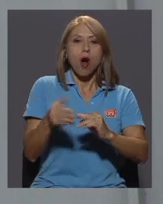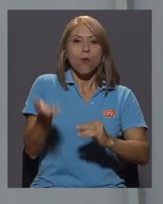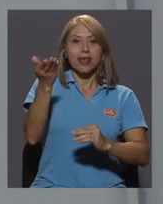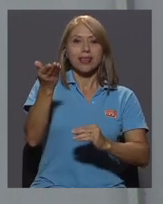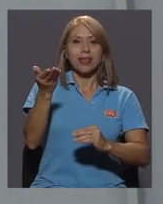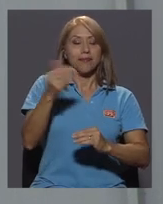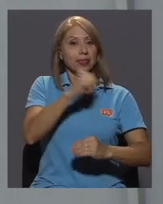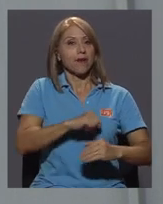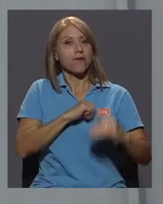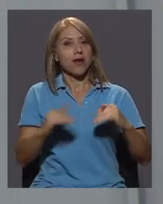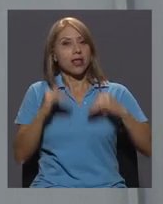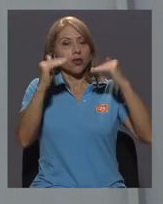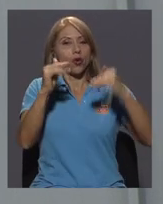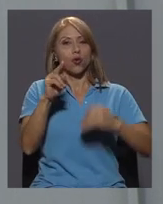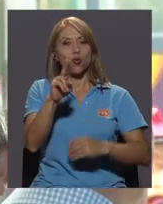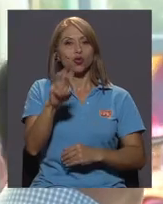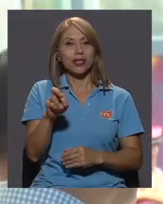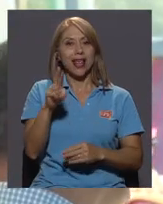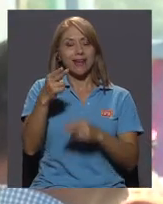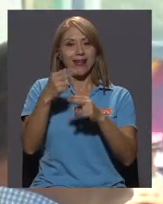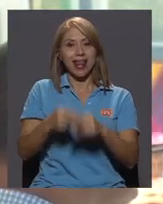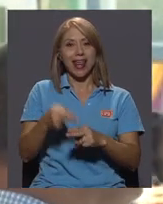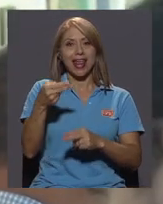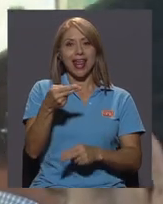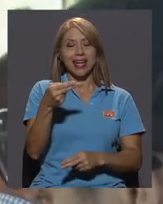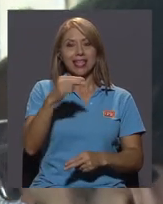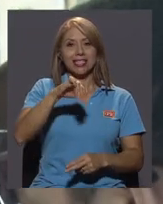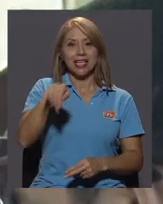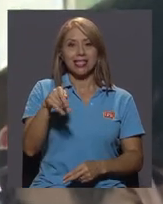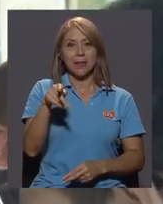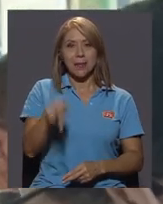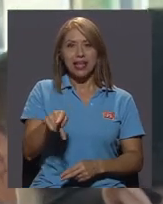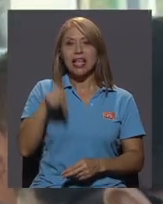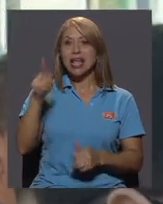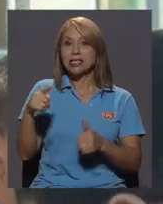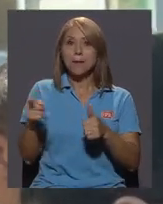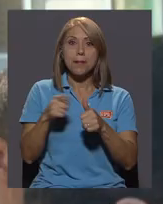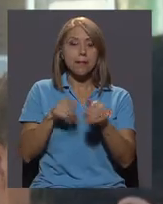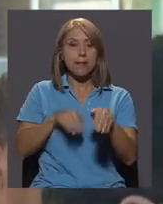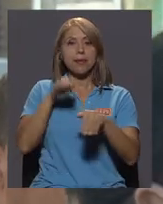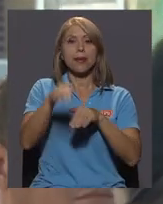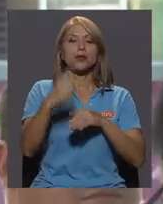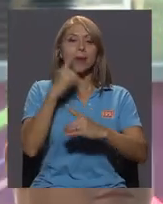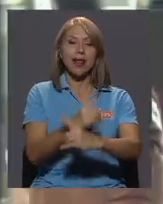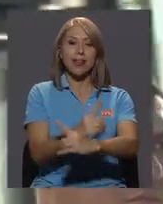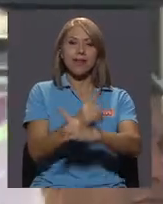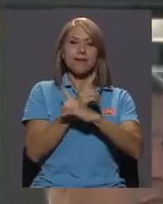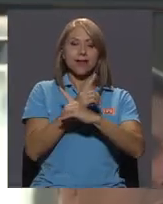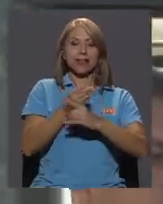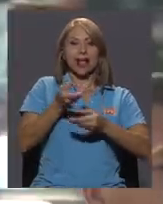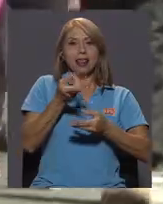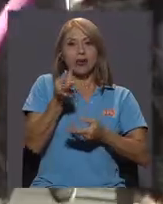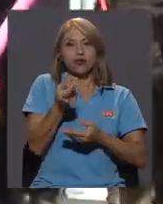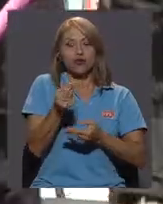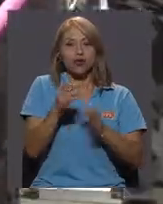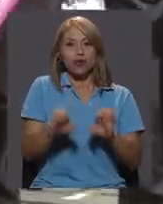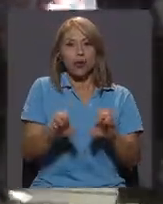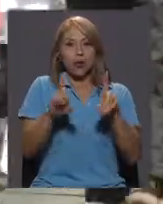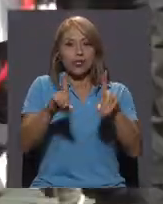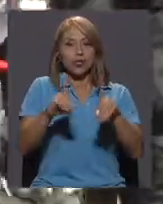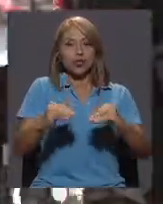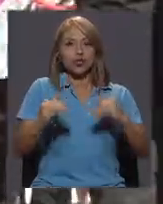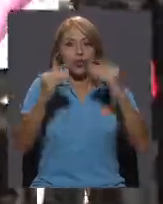jensen pennington rector de la ugr este es un primer paso en la defensa de los recursos de la educación superior pública ahora